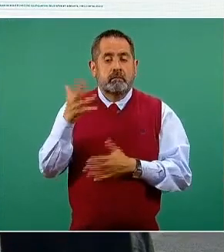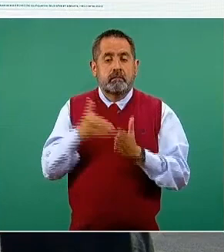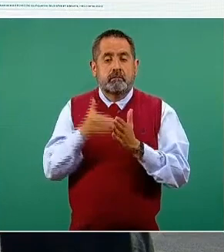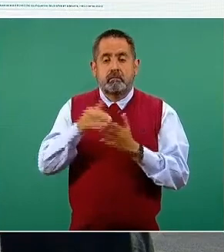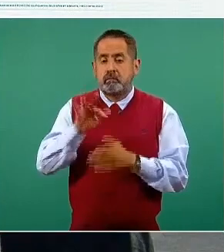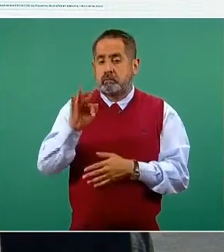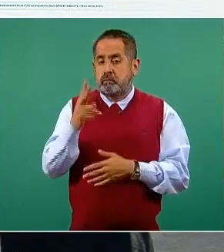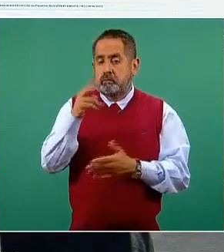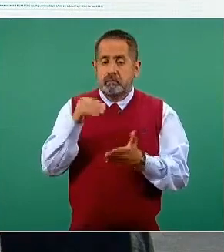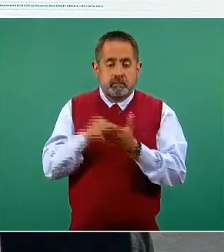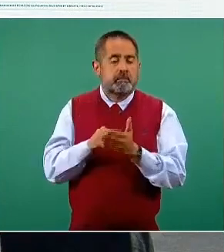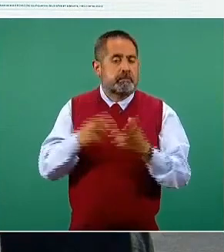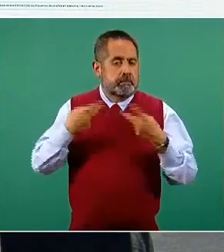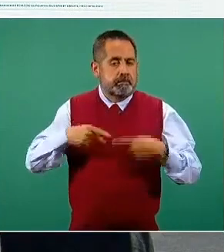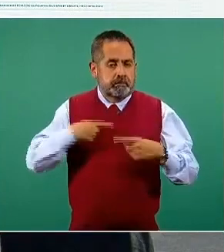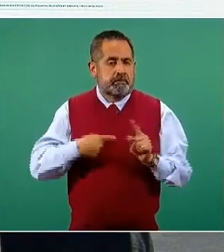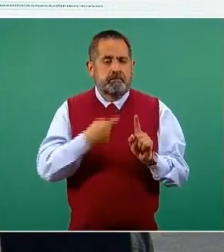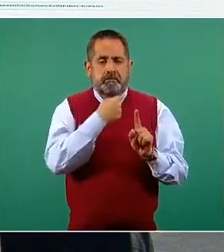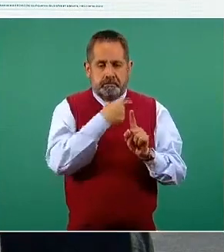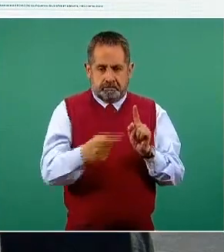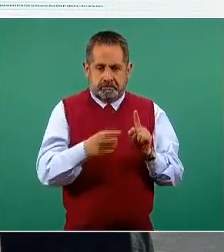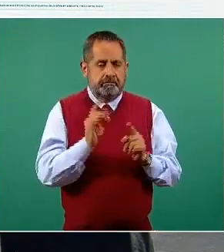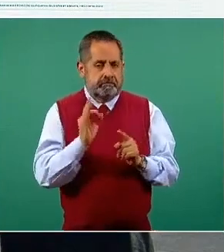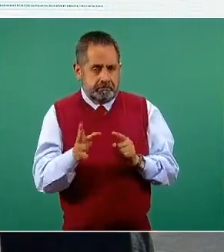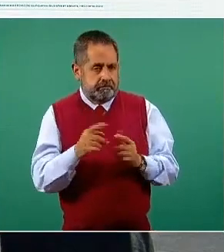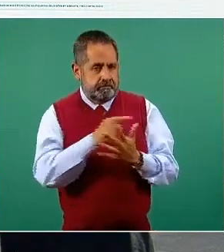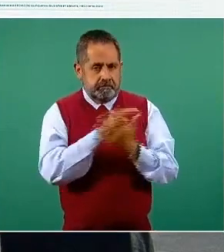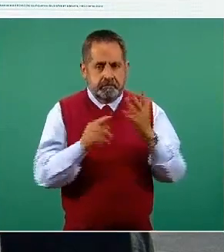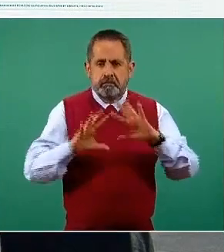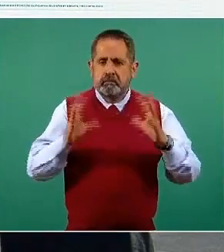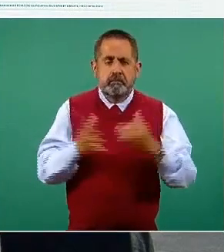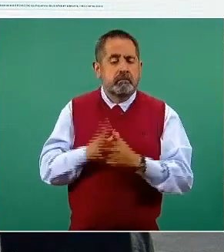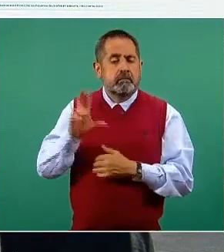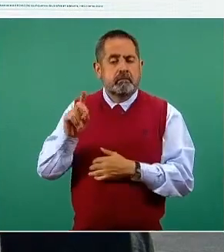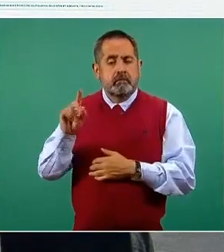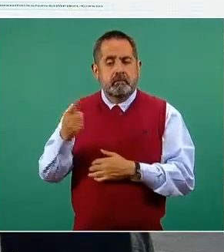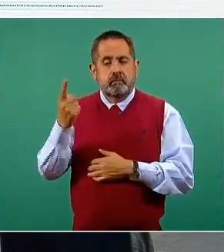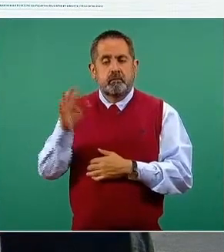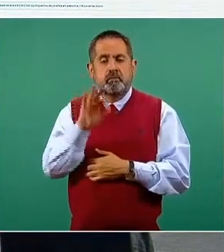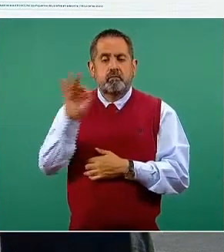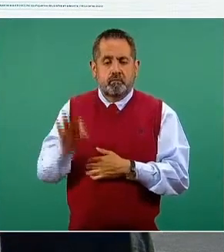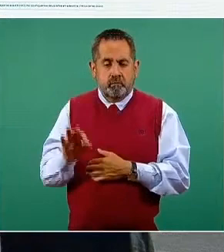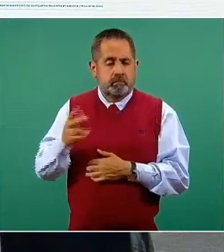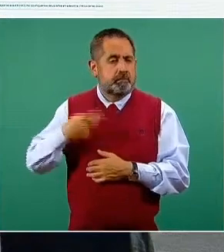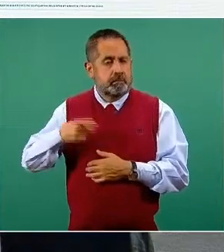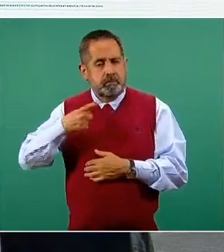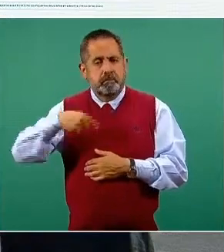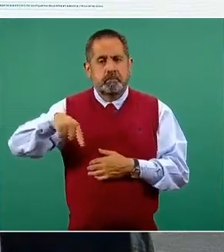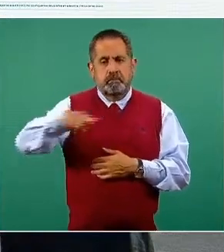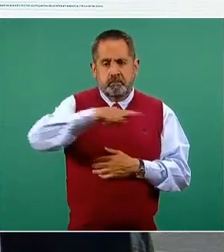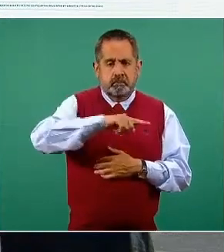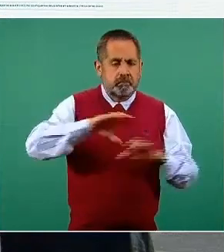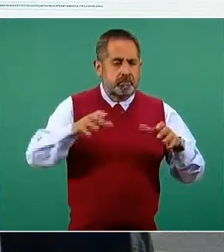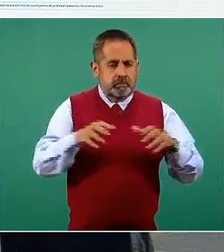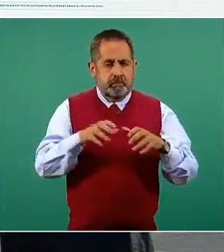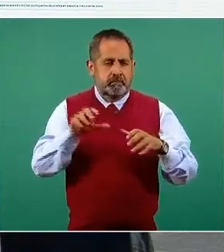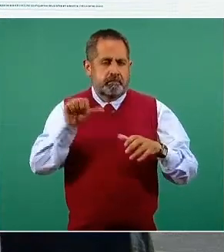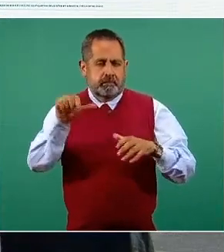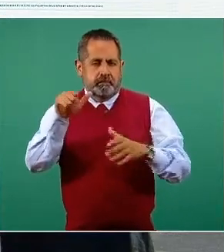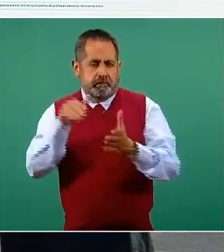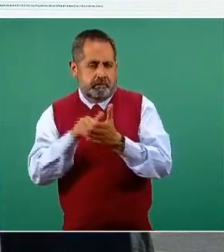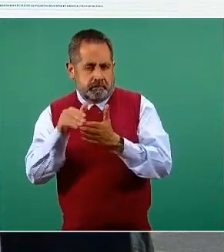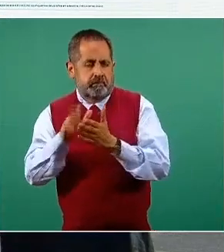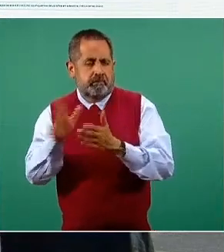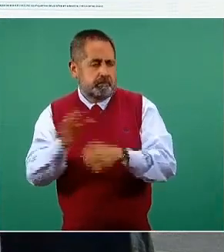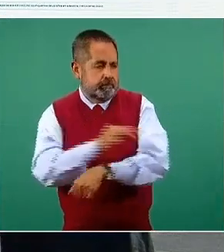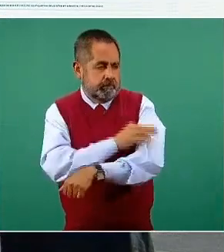5.042.022 personas con medio esquema. Eso representa 31% de las personas, 16 millones, que han